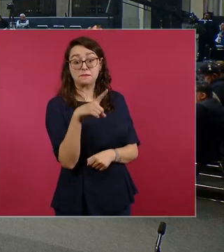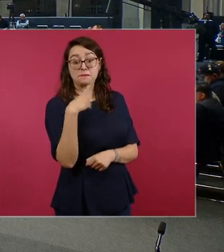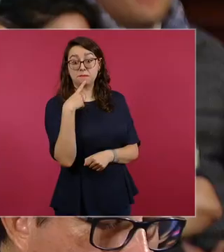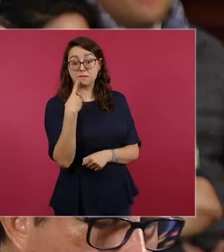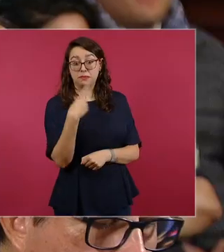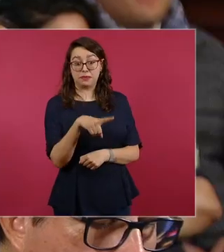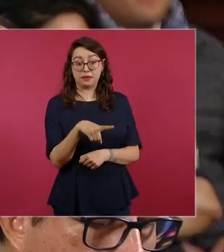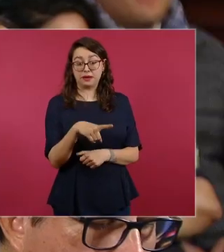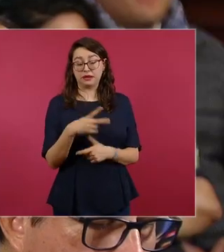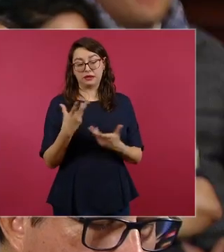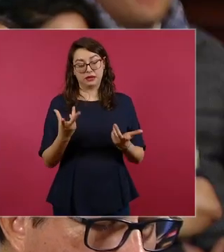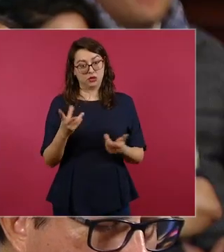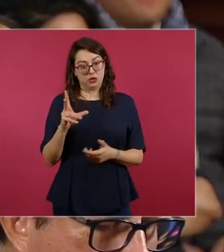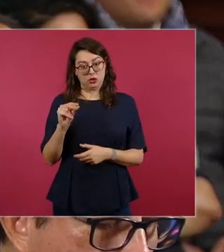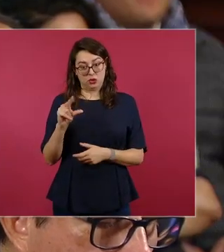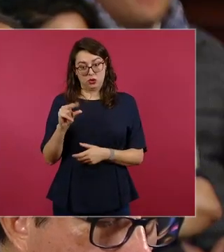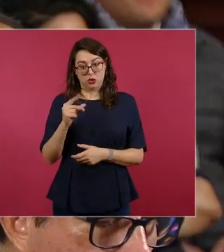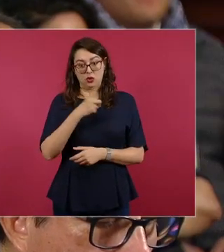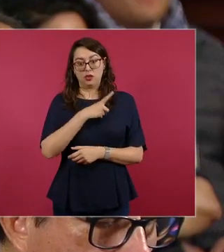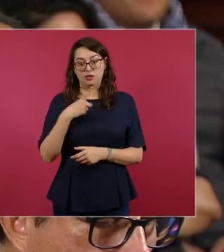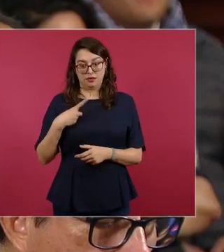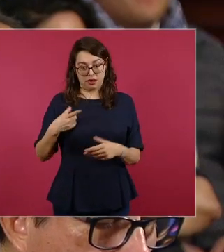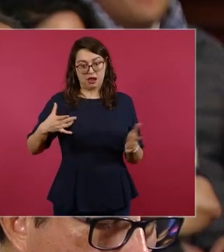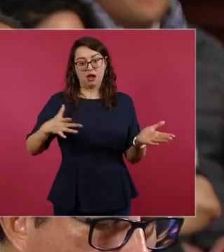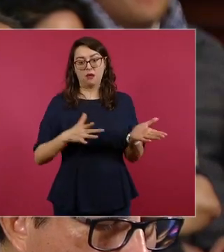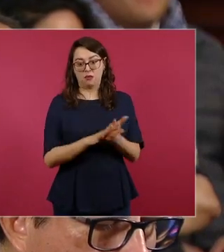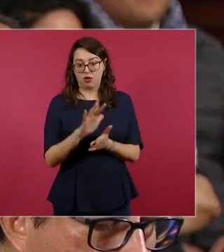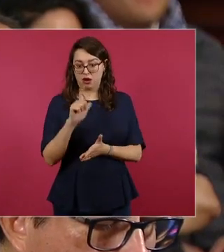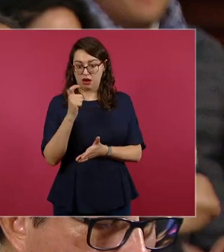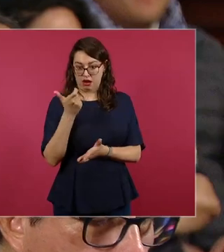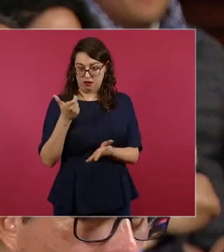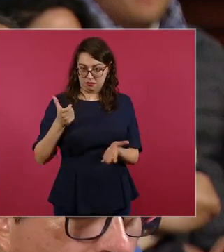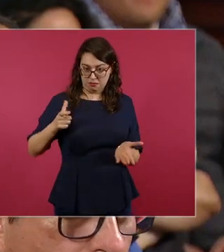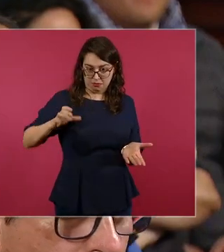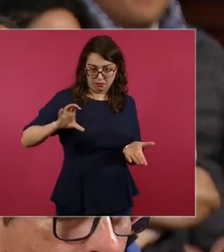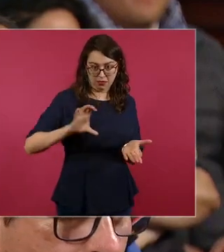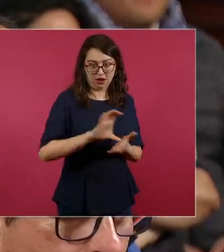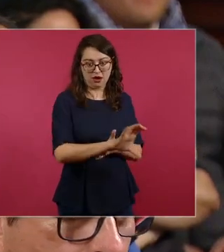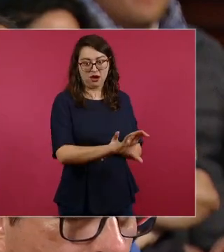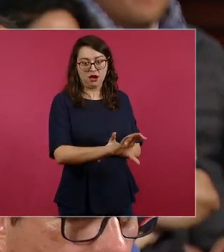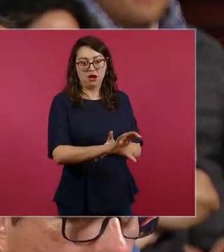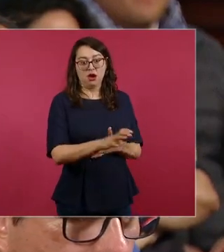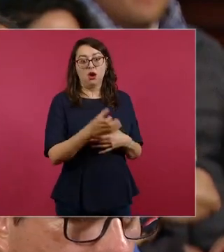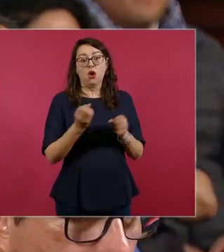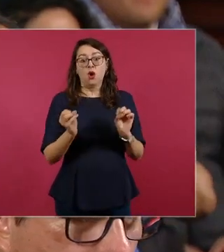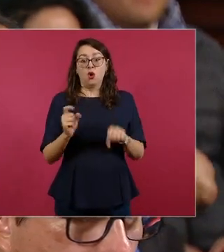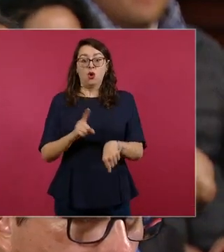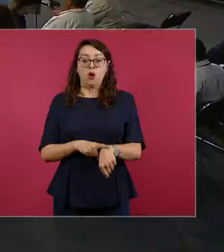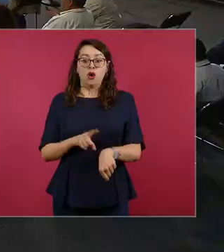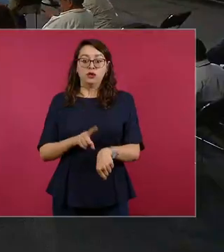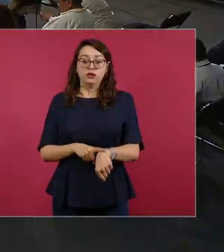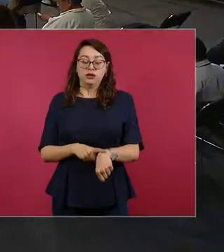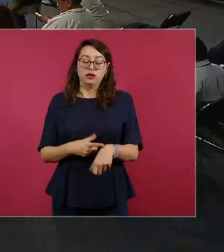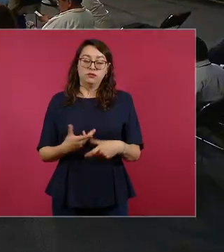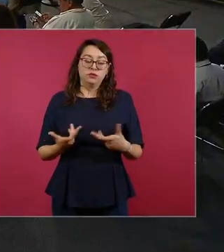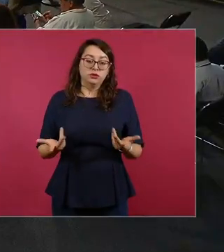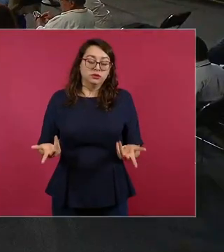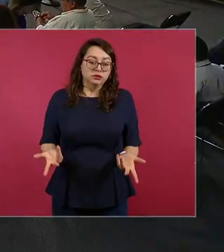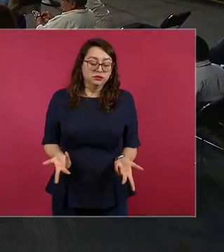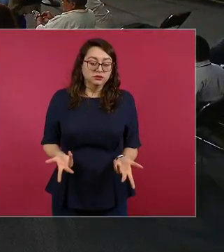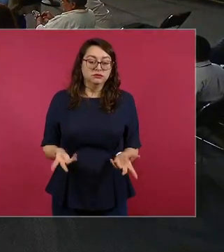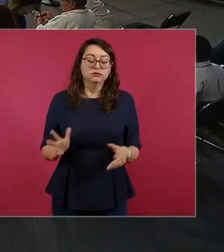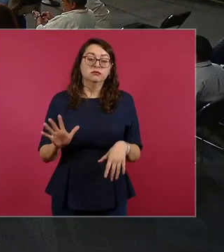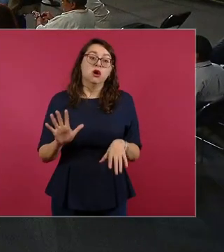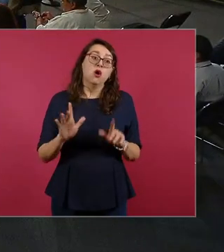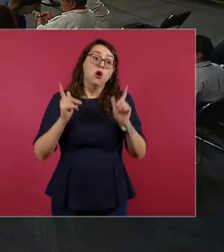usted los apoye o si por los tiempos que por lo menos así me